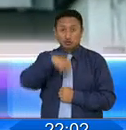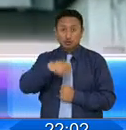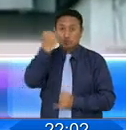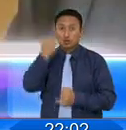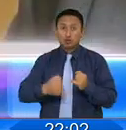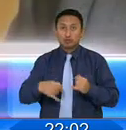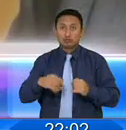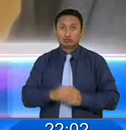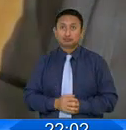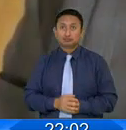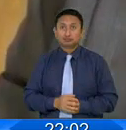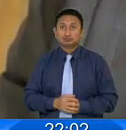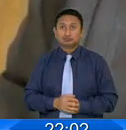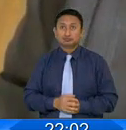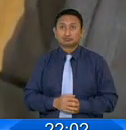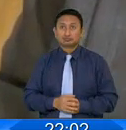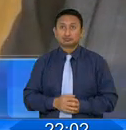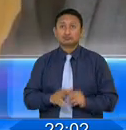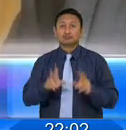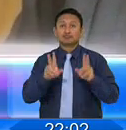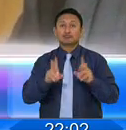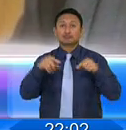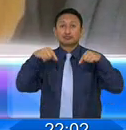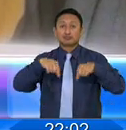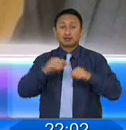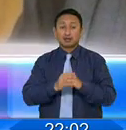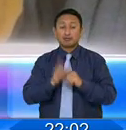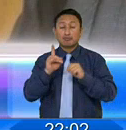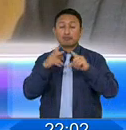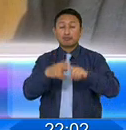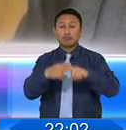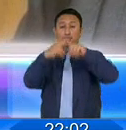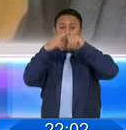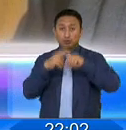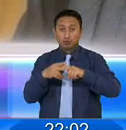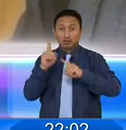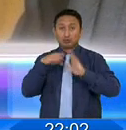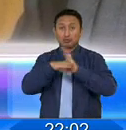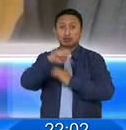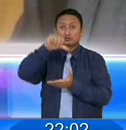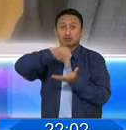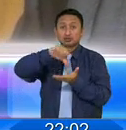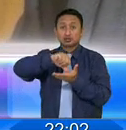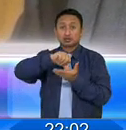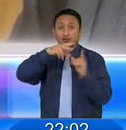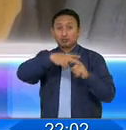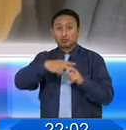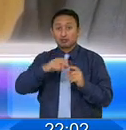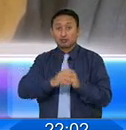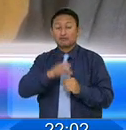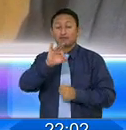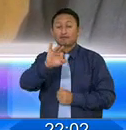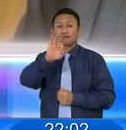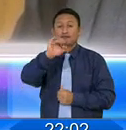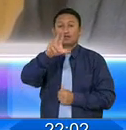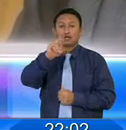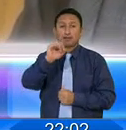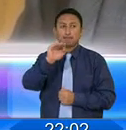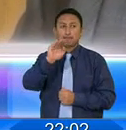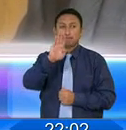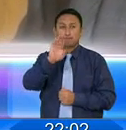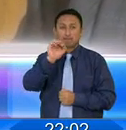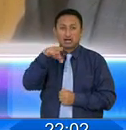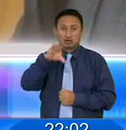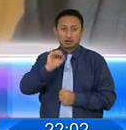instancia. Estamos hablando exclusivamente de los préstamos de liquidez del Banco Central a Filan Banco durante los meses de